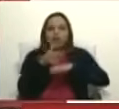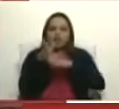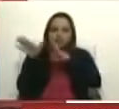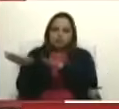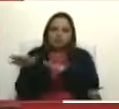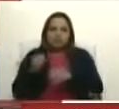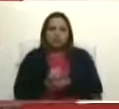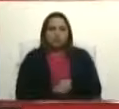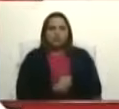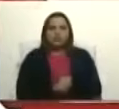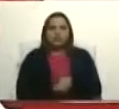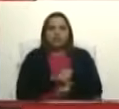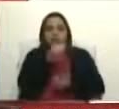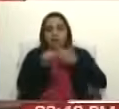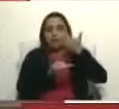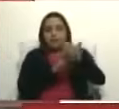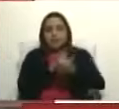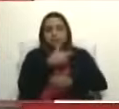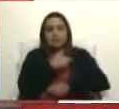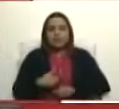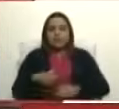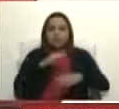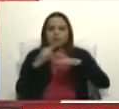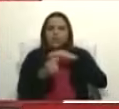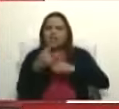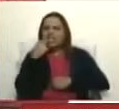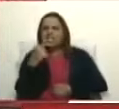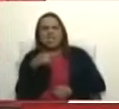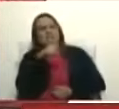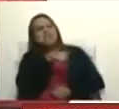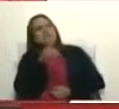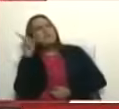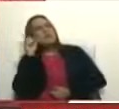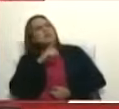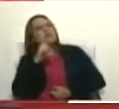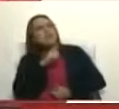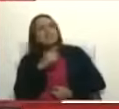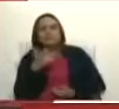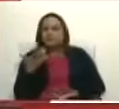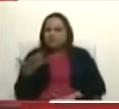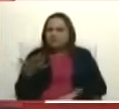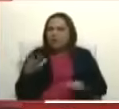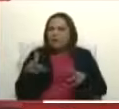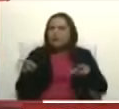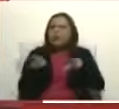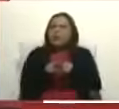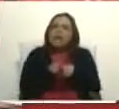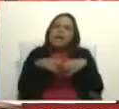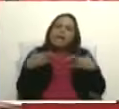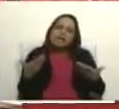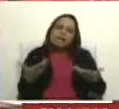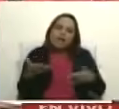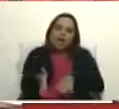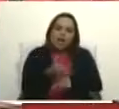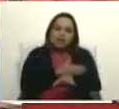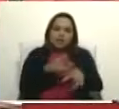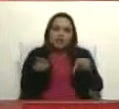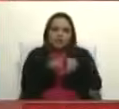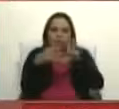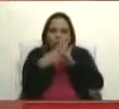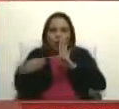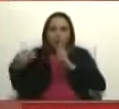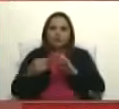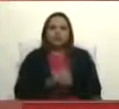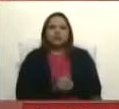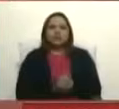Por ahí salió el vicepresidente de Guyana cantando fraude. ¿A qué se nos parece? ¿A qué se nos parece?